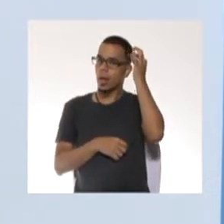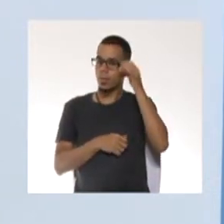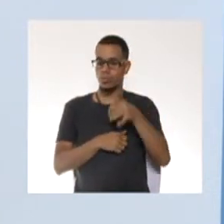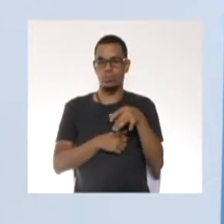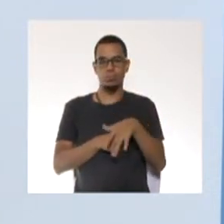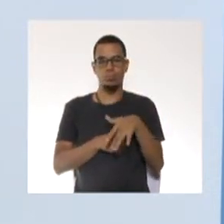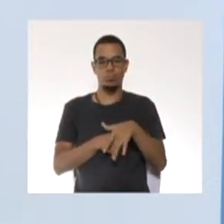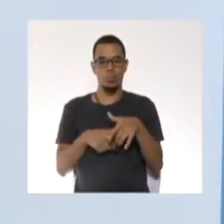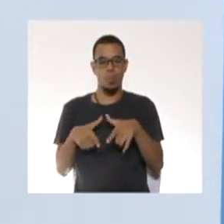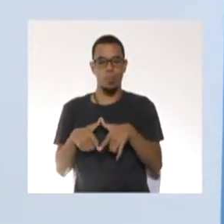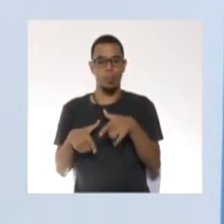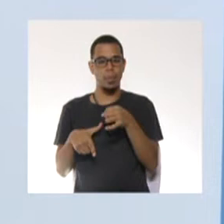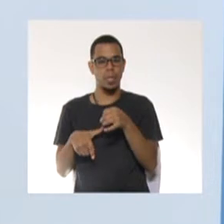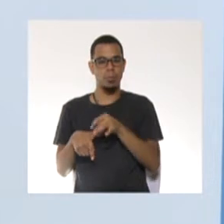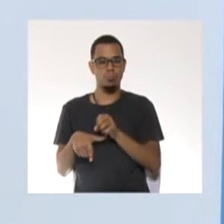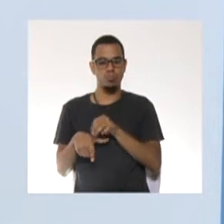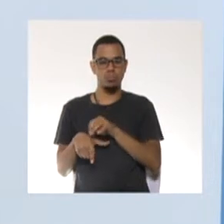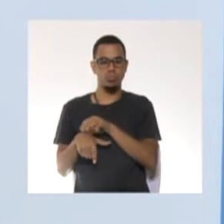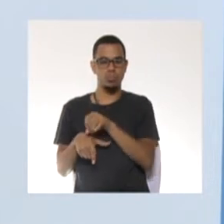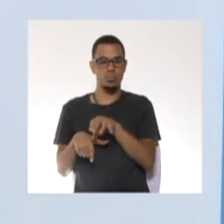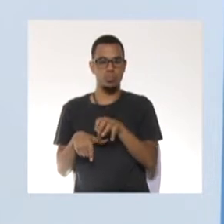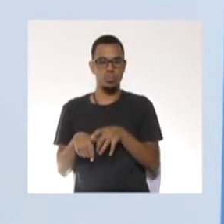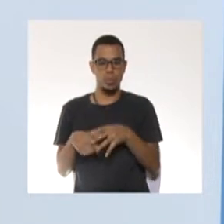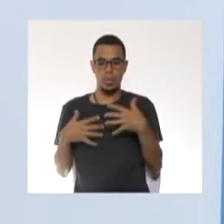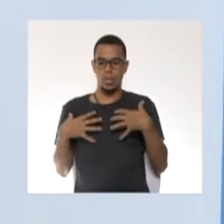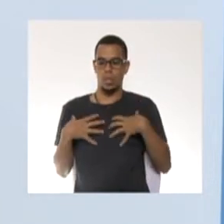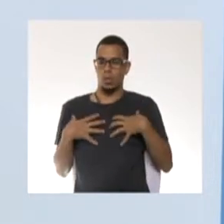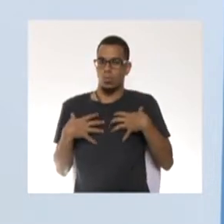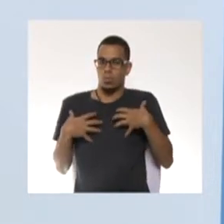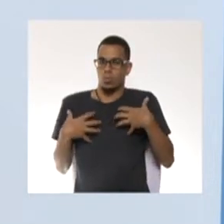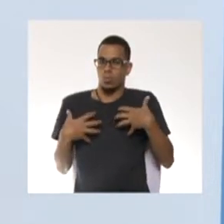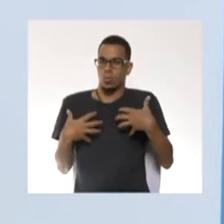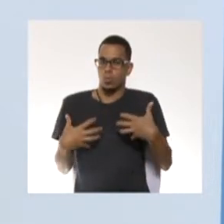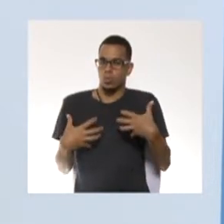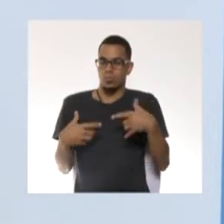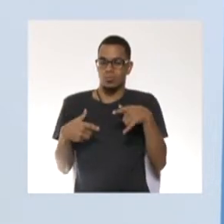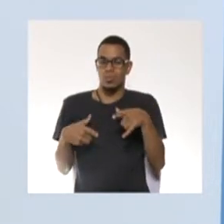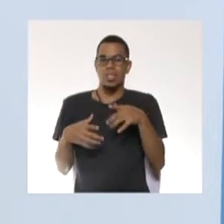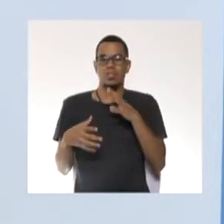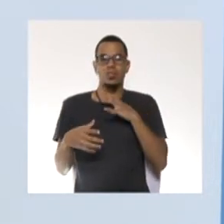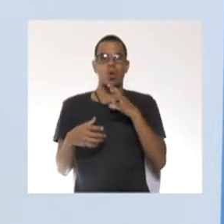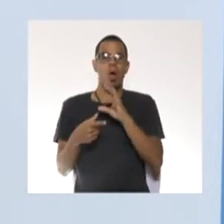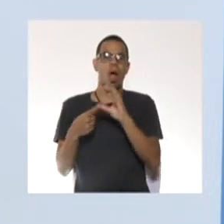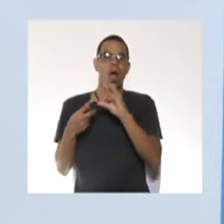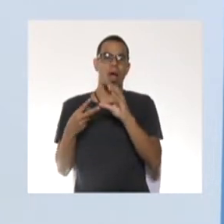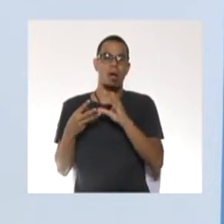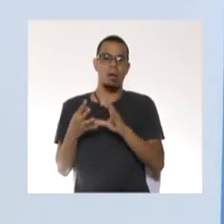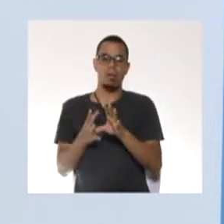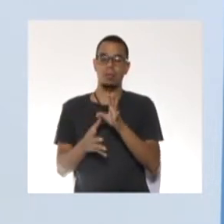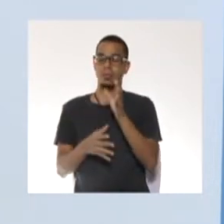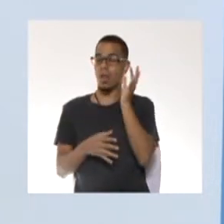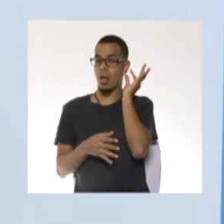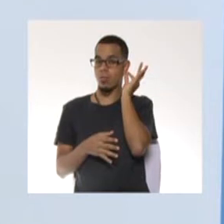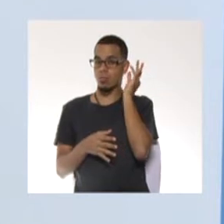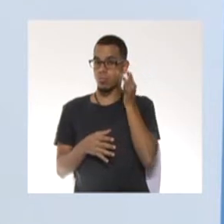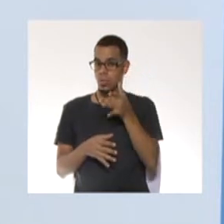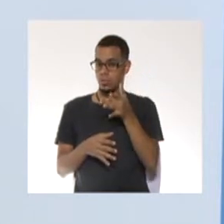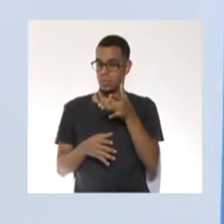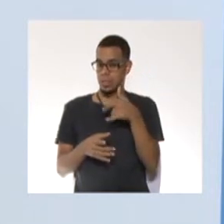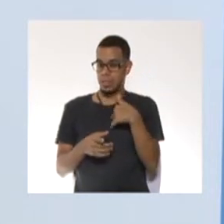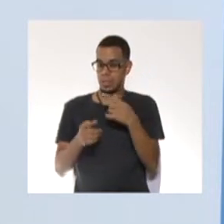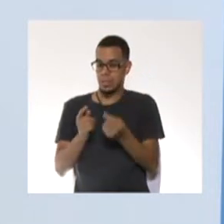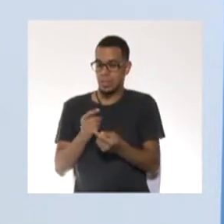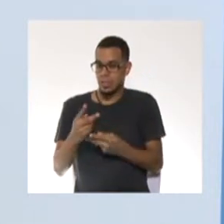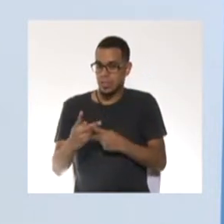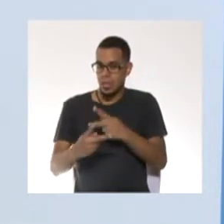las caderas, los senos van a crecer, esas características que van a hacer que el cuerpo de niña pase a